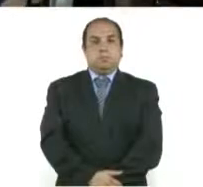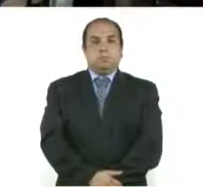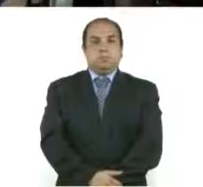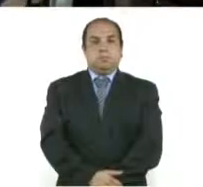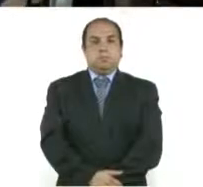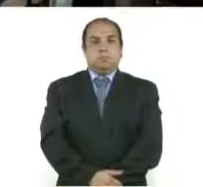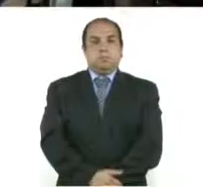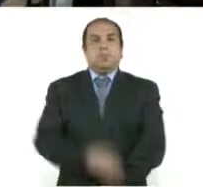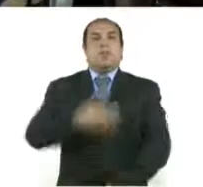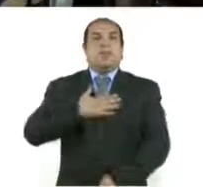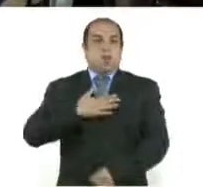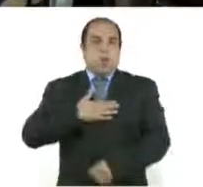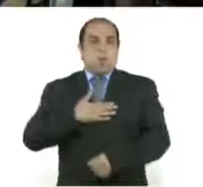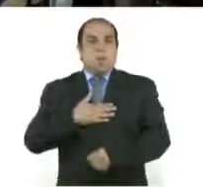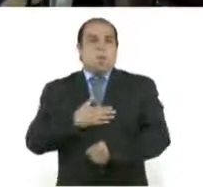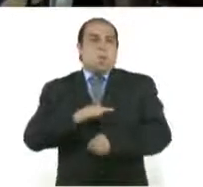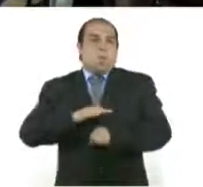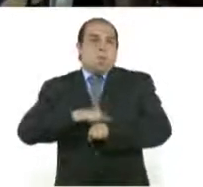Soy más chaparrita.